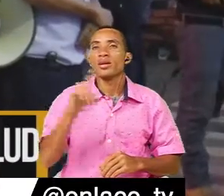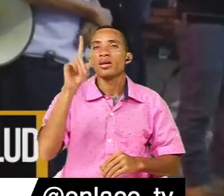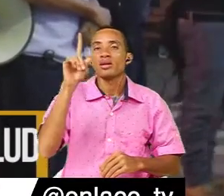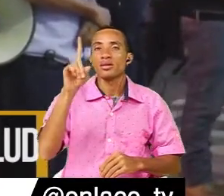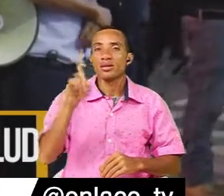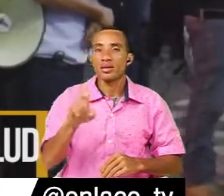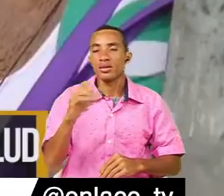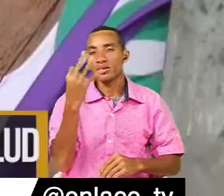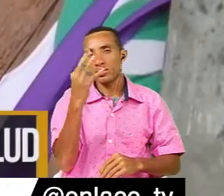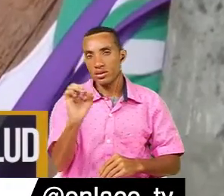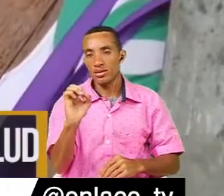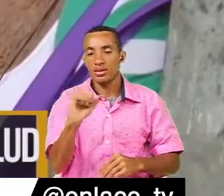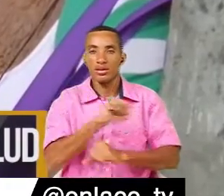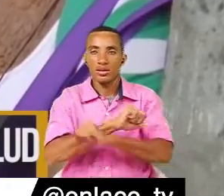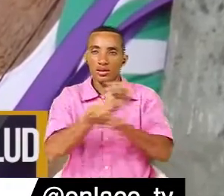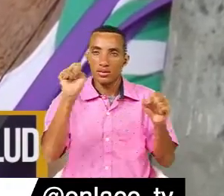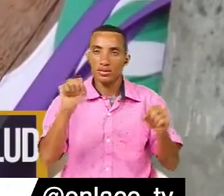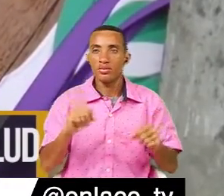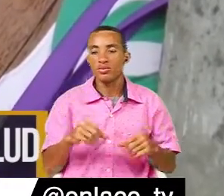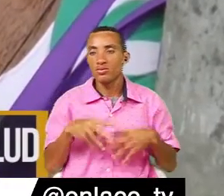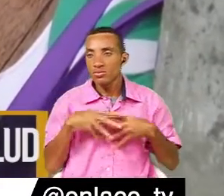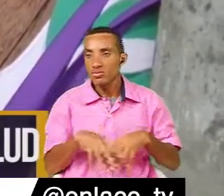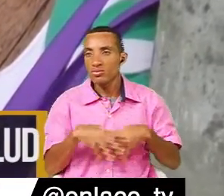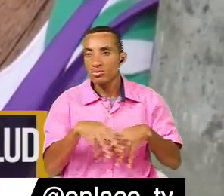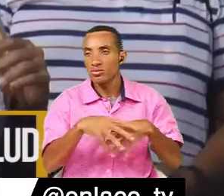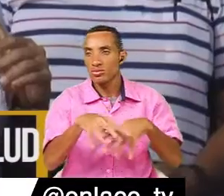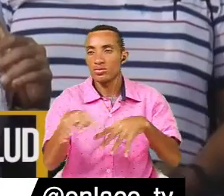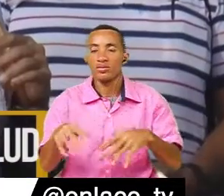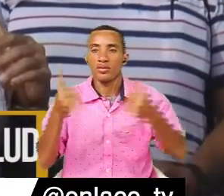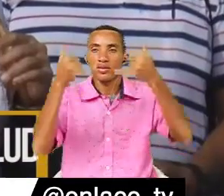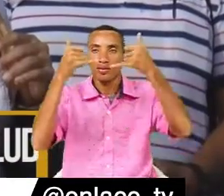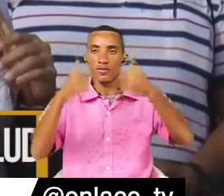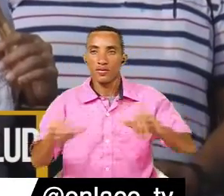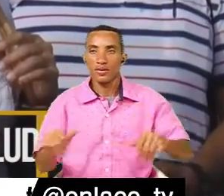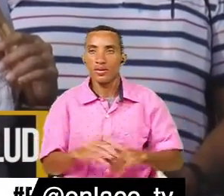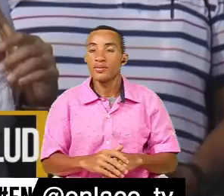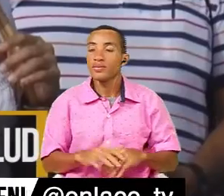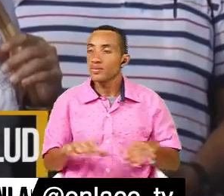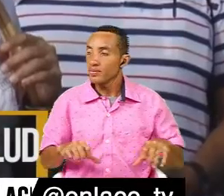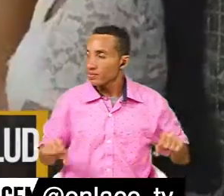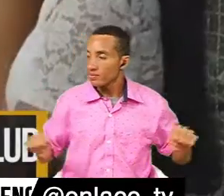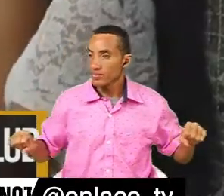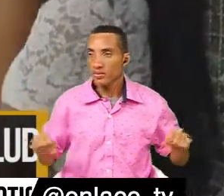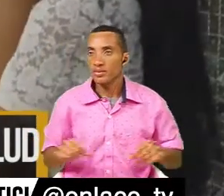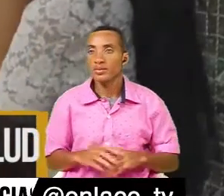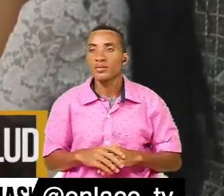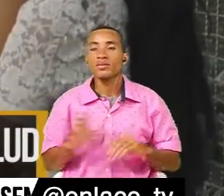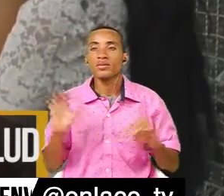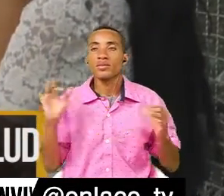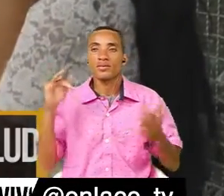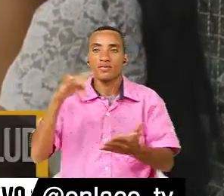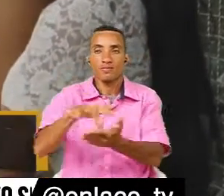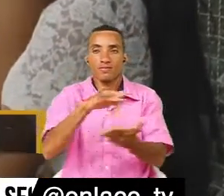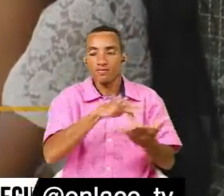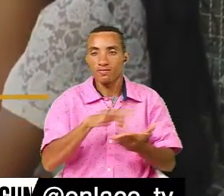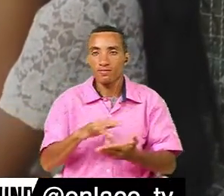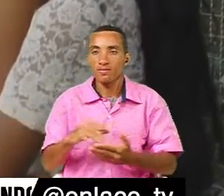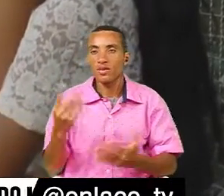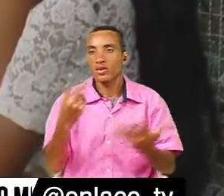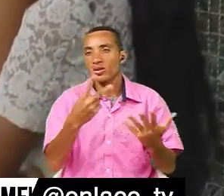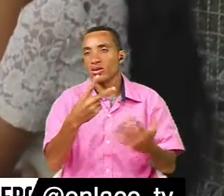mañana, con un recorrido alrededor de la policlínica, finalizó la jornada denominada como Abrazatón, en la que participaron por lo menos